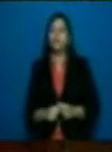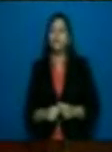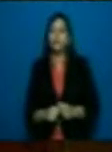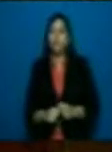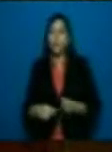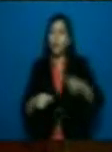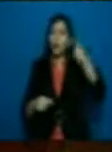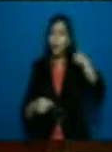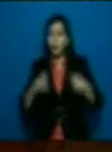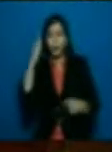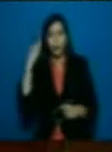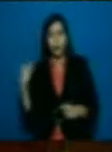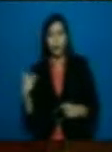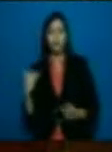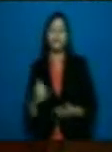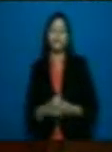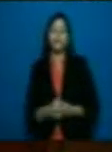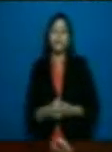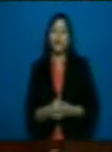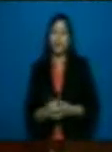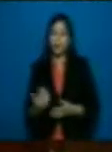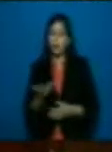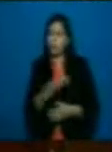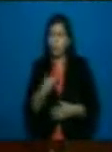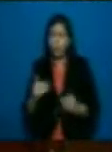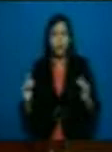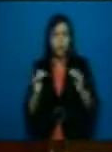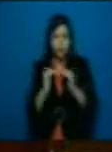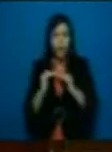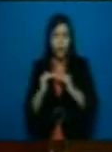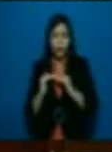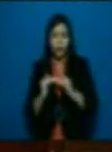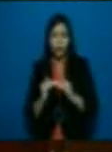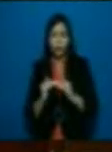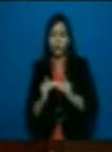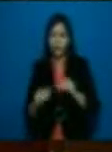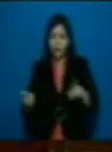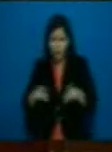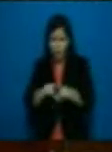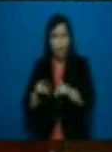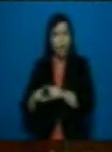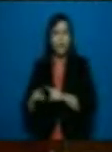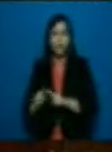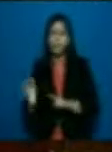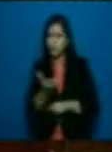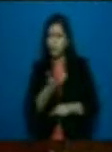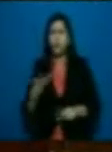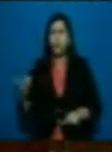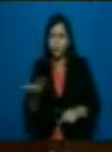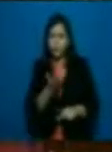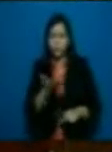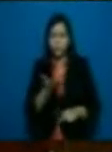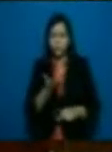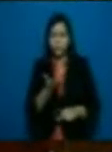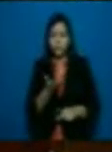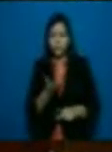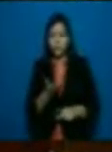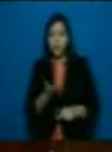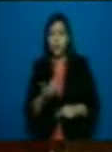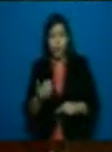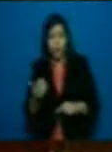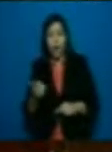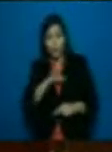señoras y señores siendo tan iguales siendo tan hermanos siendo una